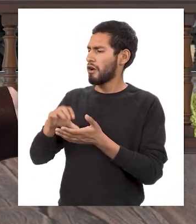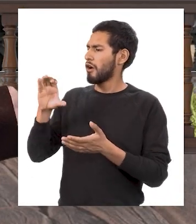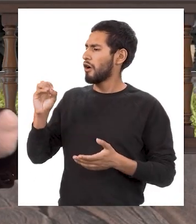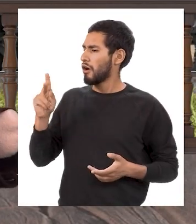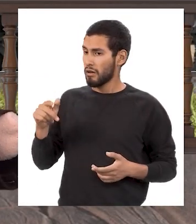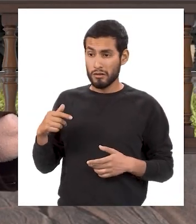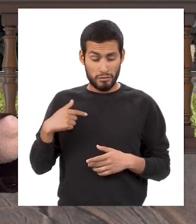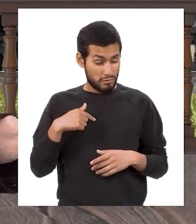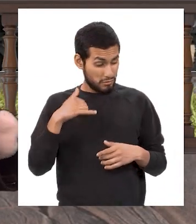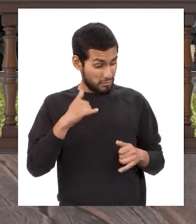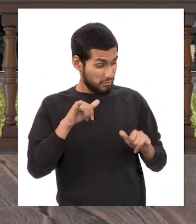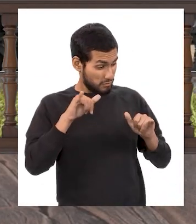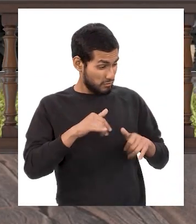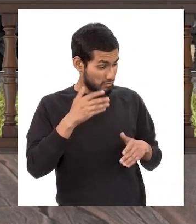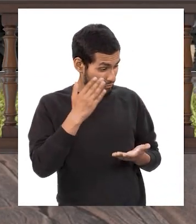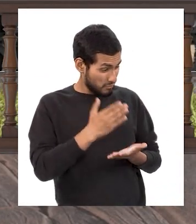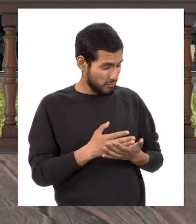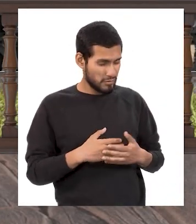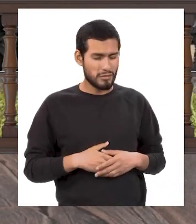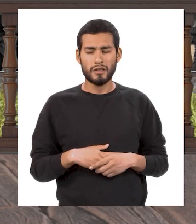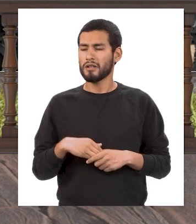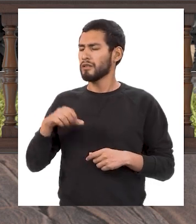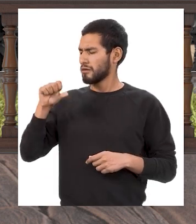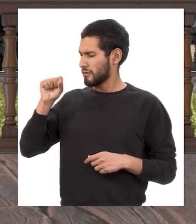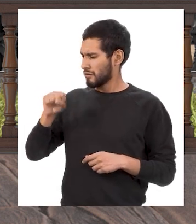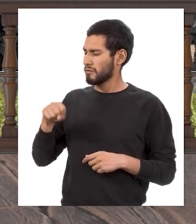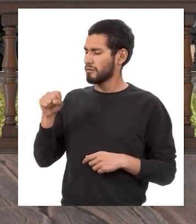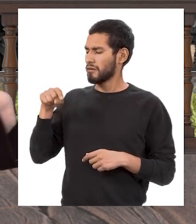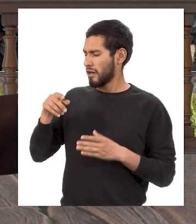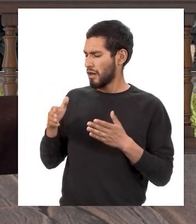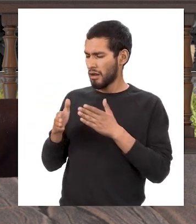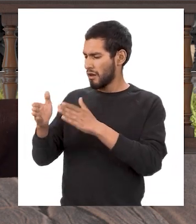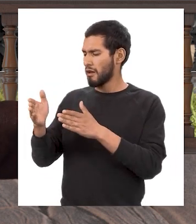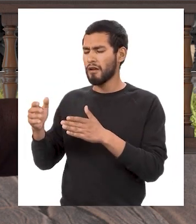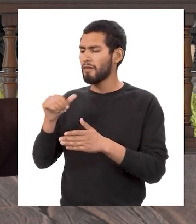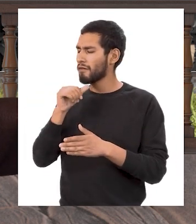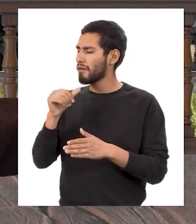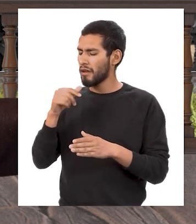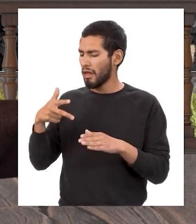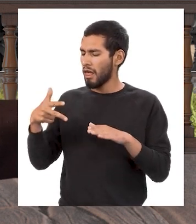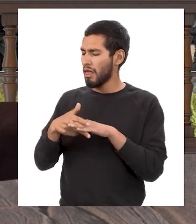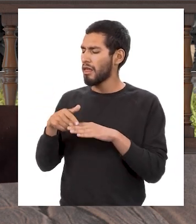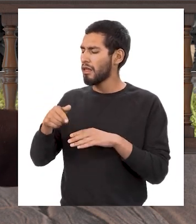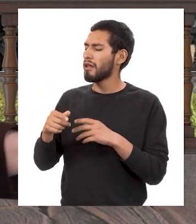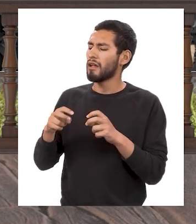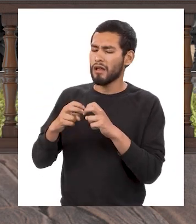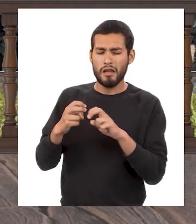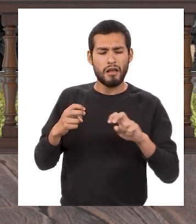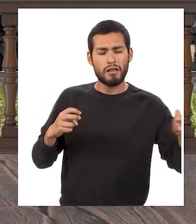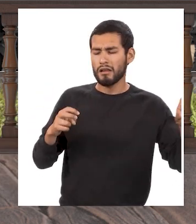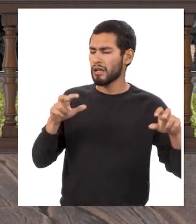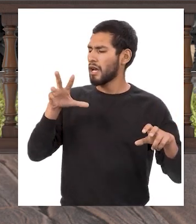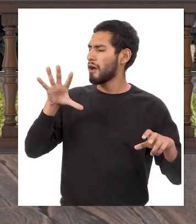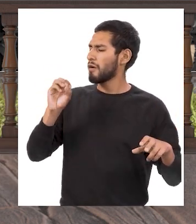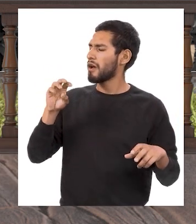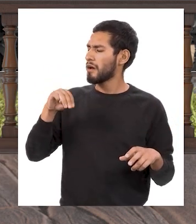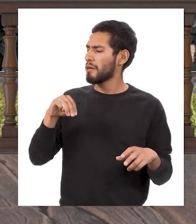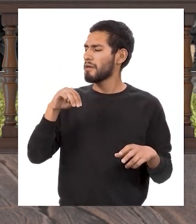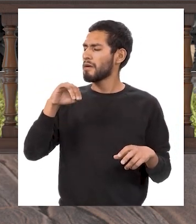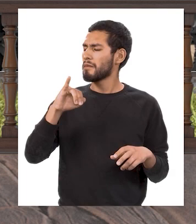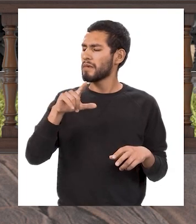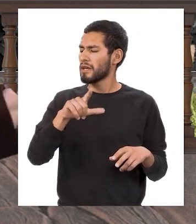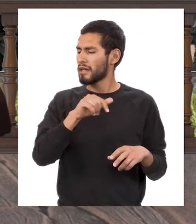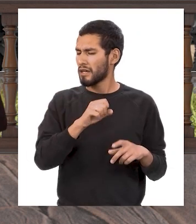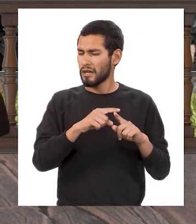Col. ¿Y nos vamos a parar aquí? Desde luego. El camino no está concluido. Falta un trozo de 50 millas desde